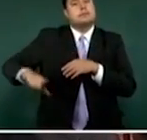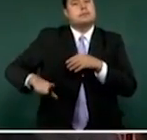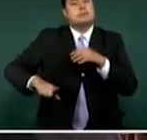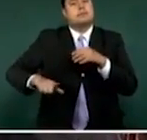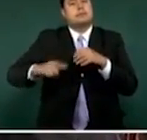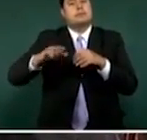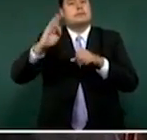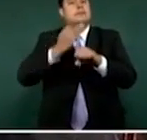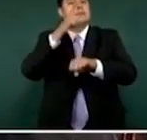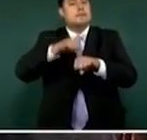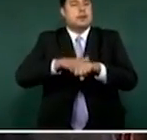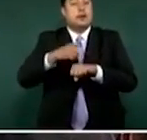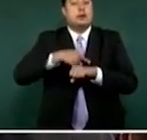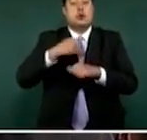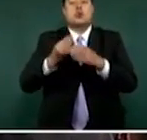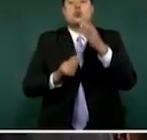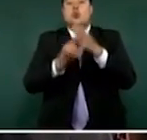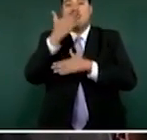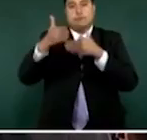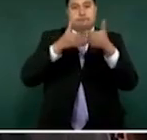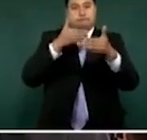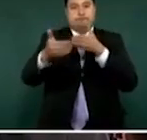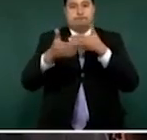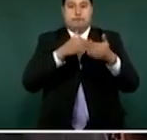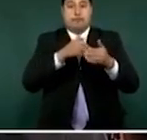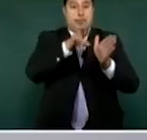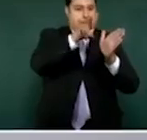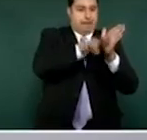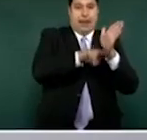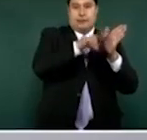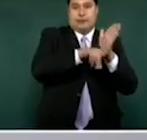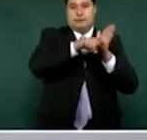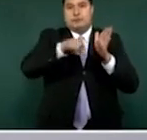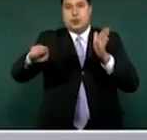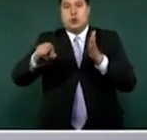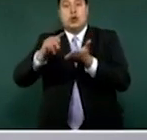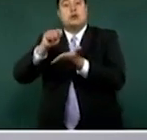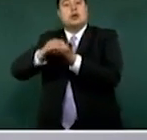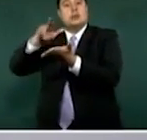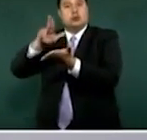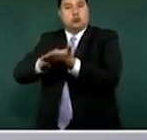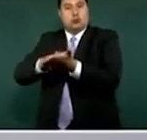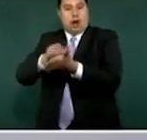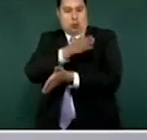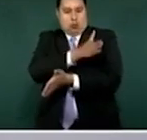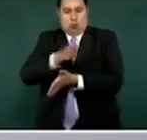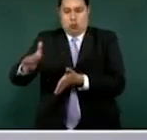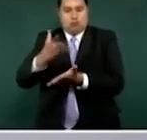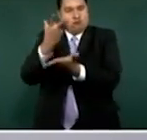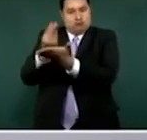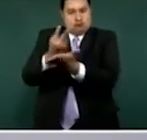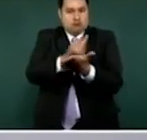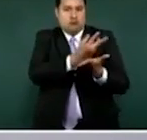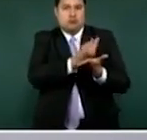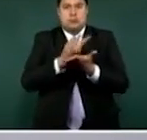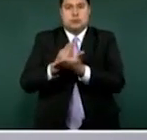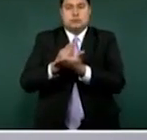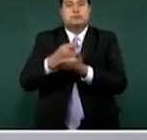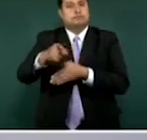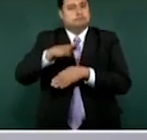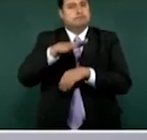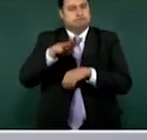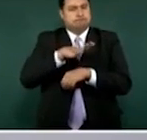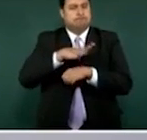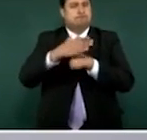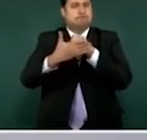federal con la modernización de la carretera Valles Tamazunchale. Van a ser dos obras de infraestructura fundamental que también este